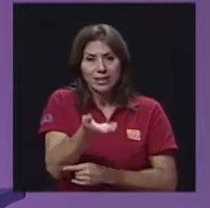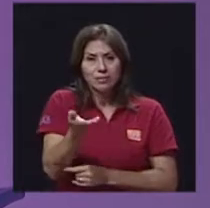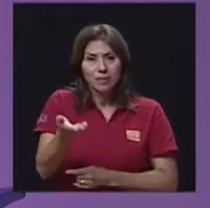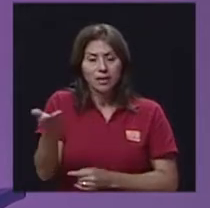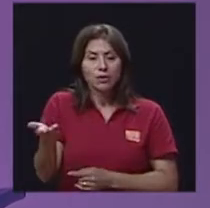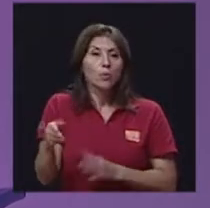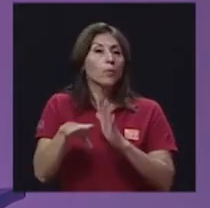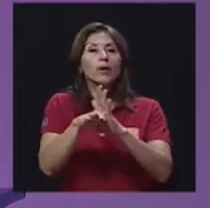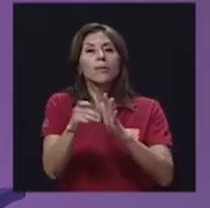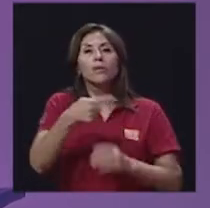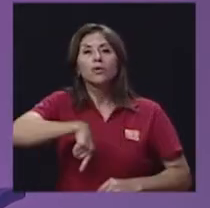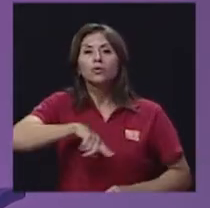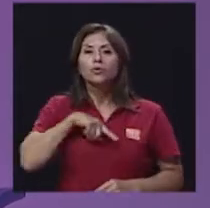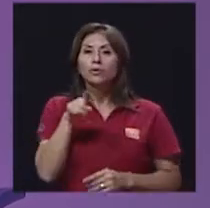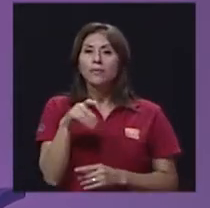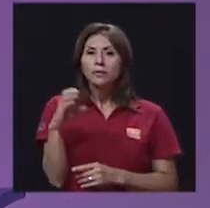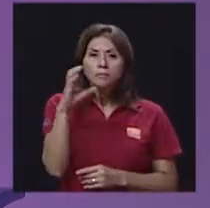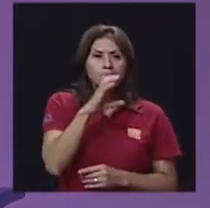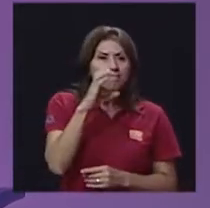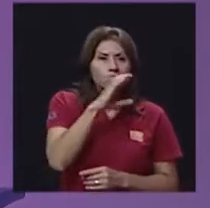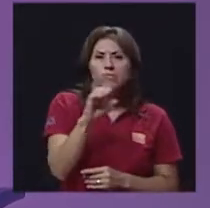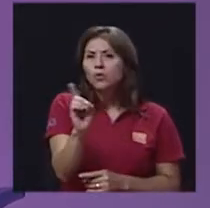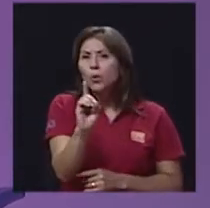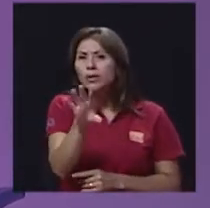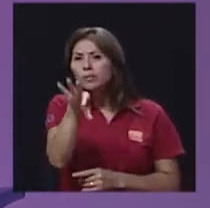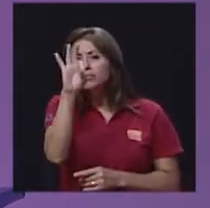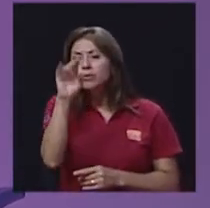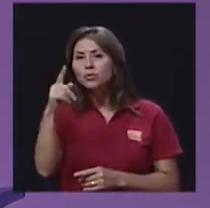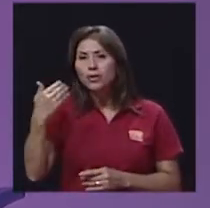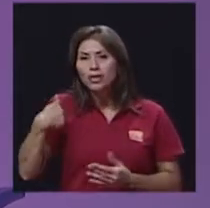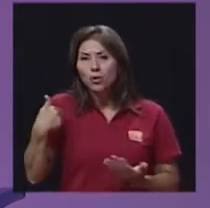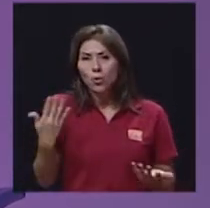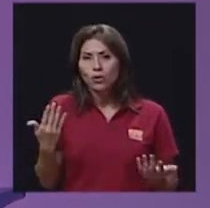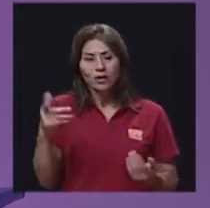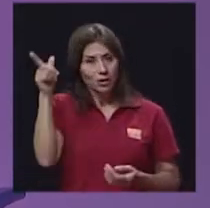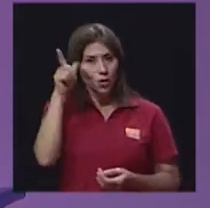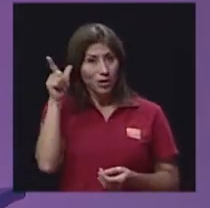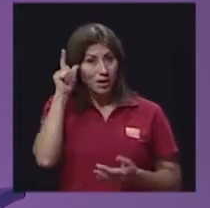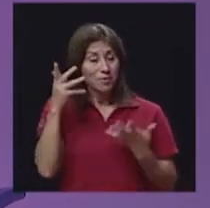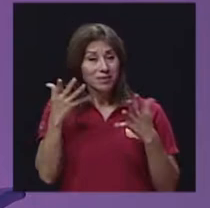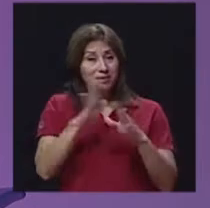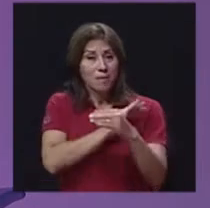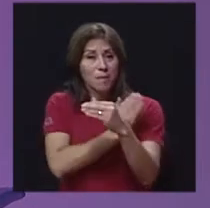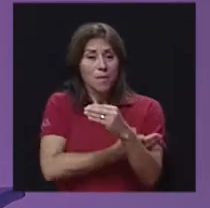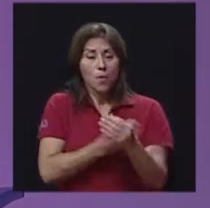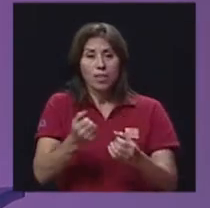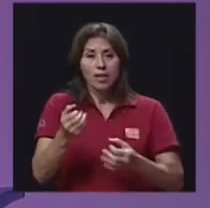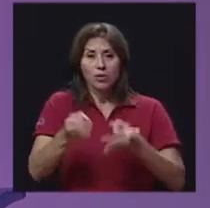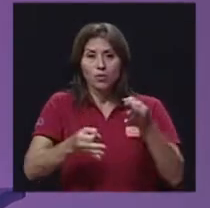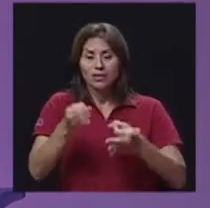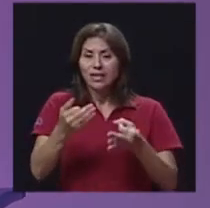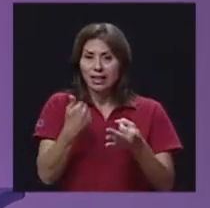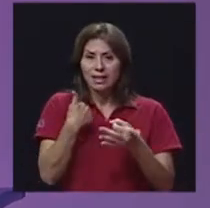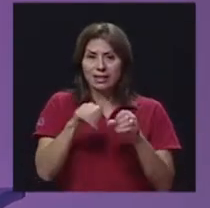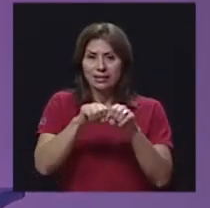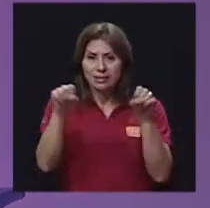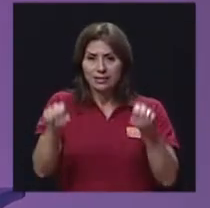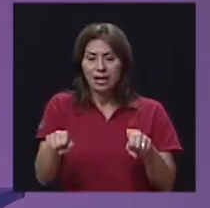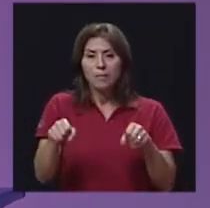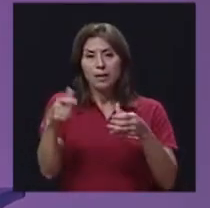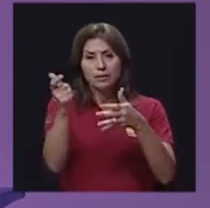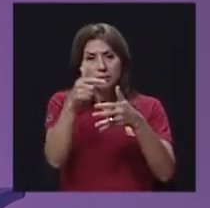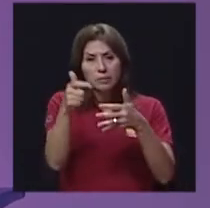a un señor, ¿verdad? Lógicamente, están los sistemas que tiene el Poder Judicial para revisar